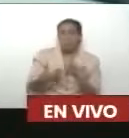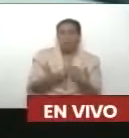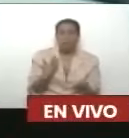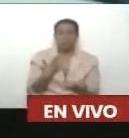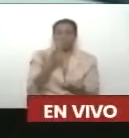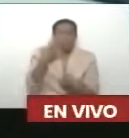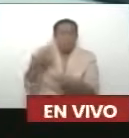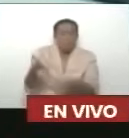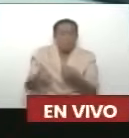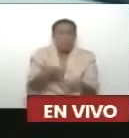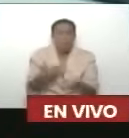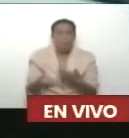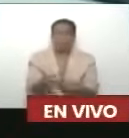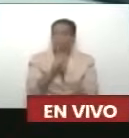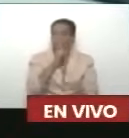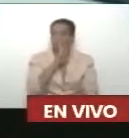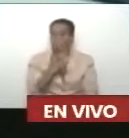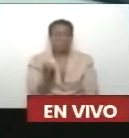otro lado?